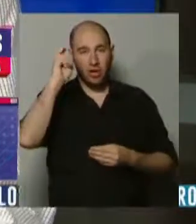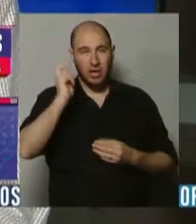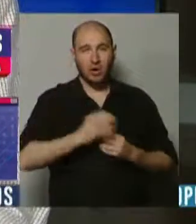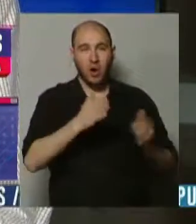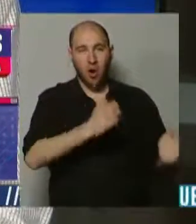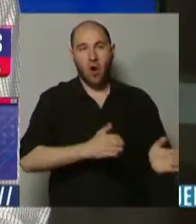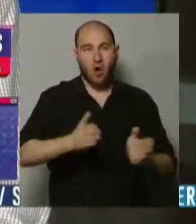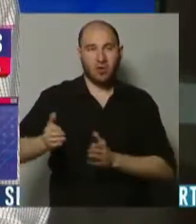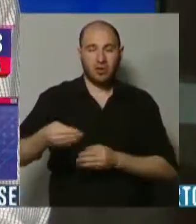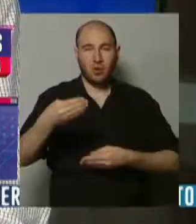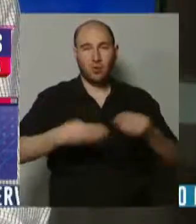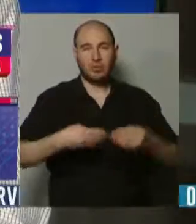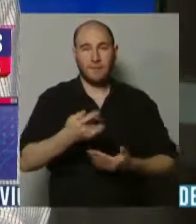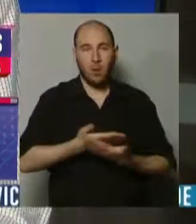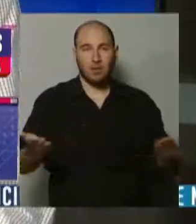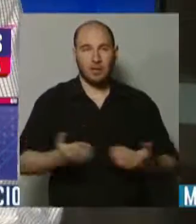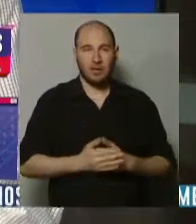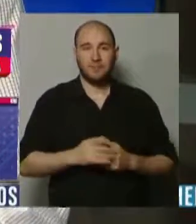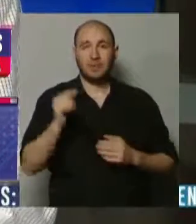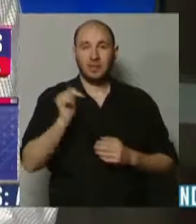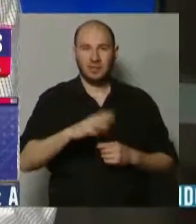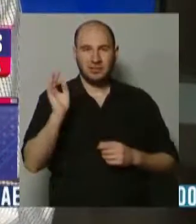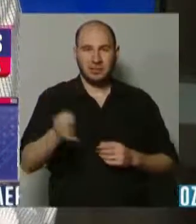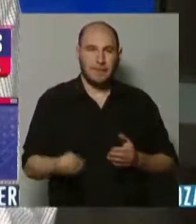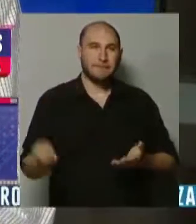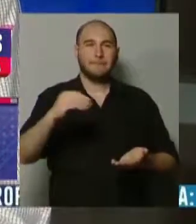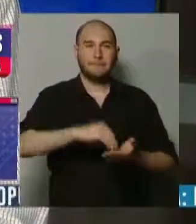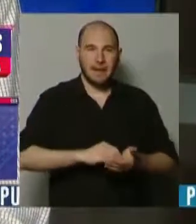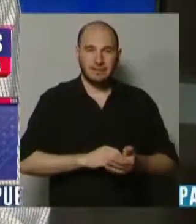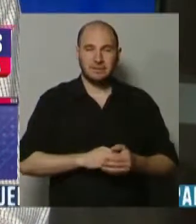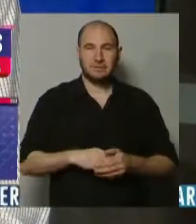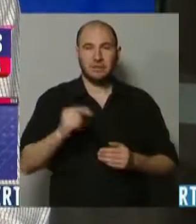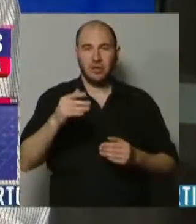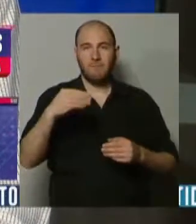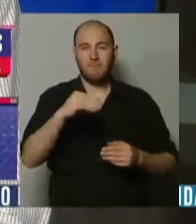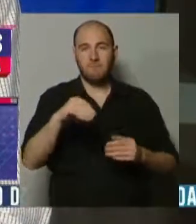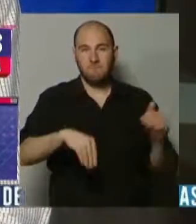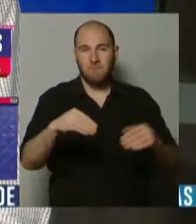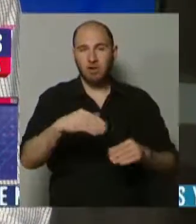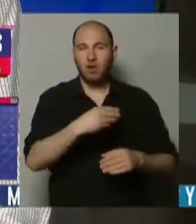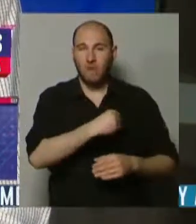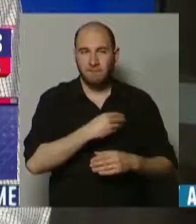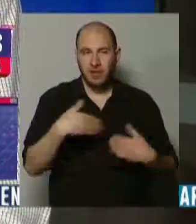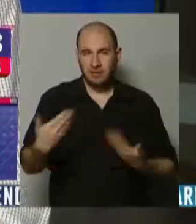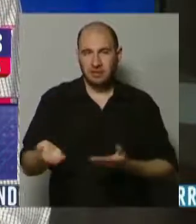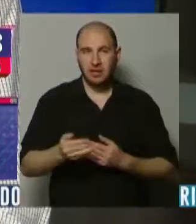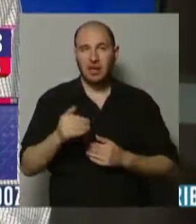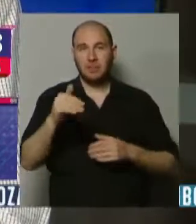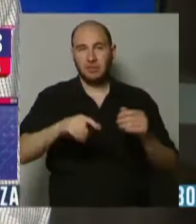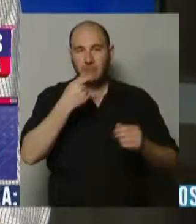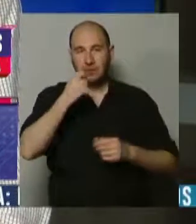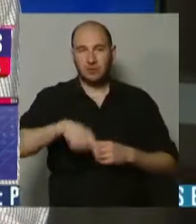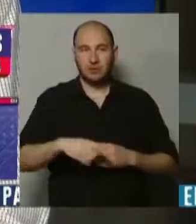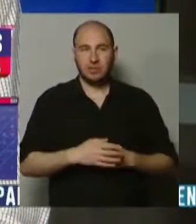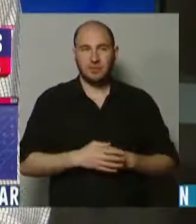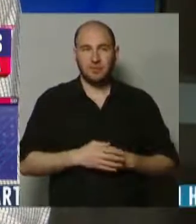con un ordenamiento de las cuentas públicas, está claro que sumó y generó este voto de confianza que terminó dando el electorado